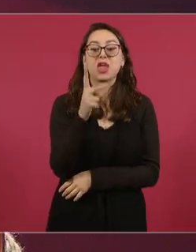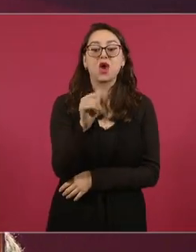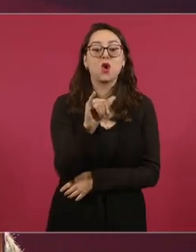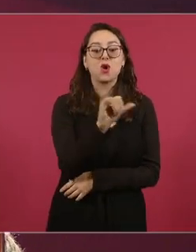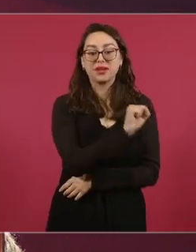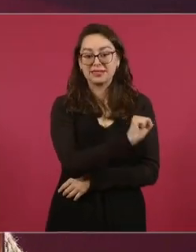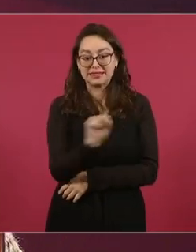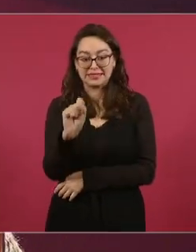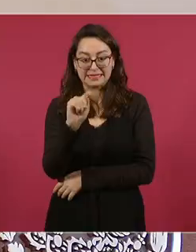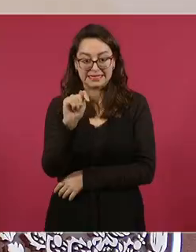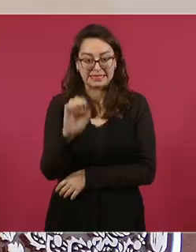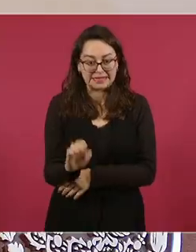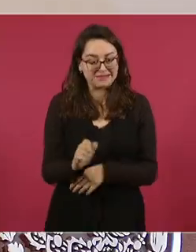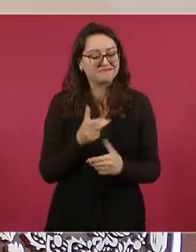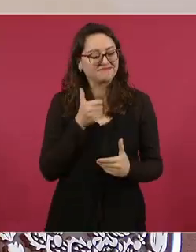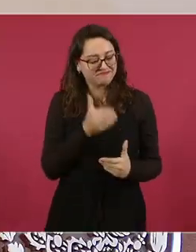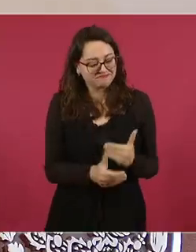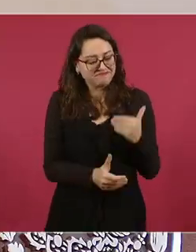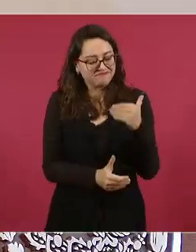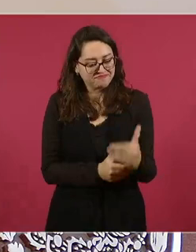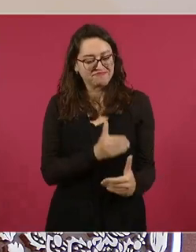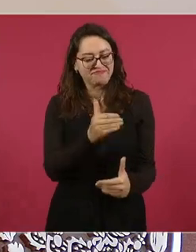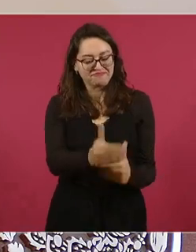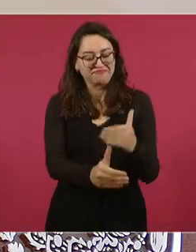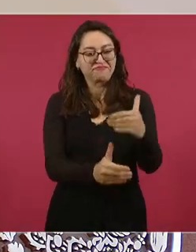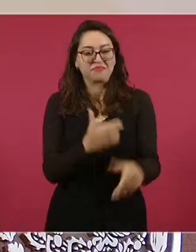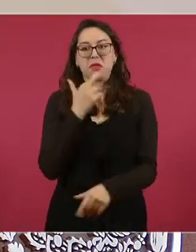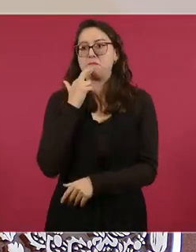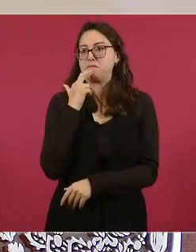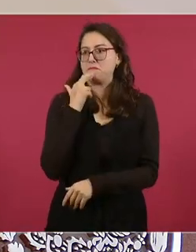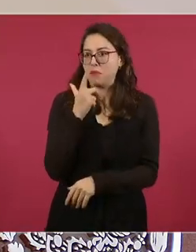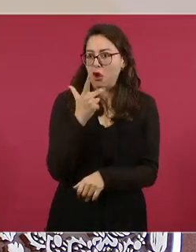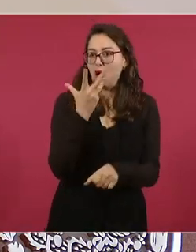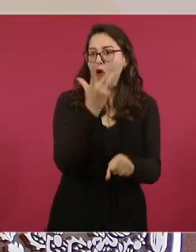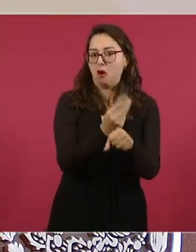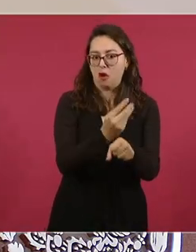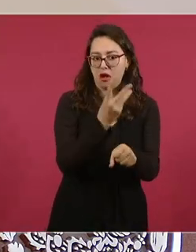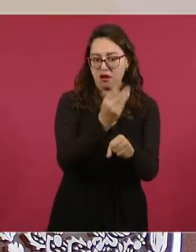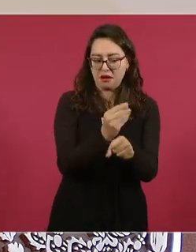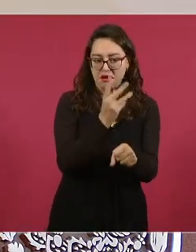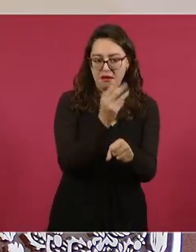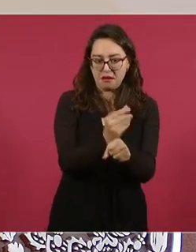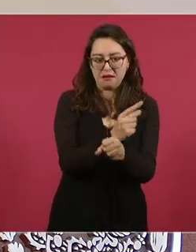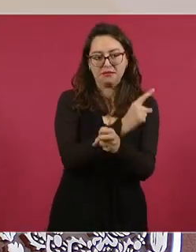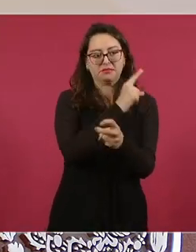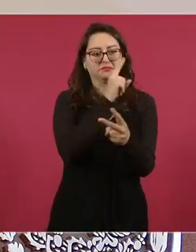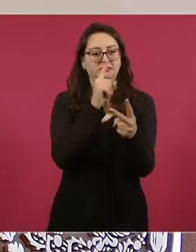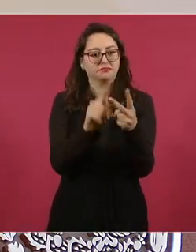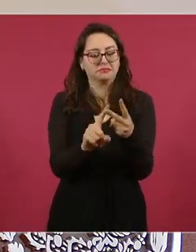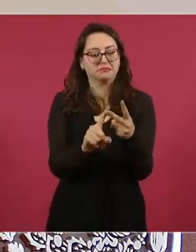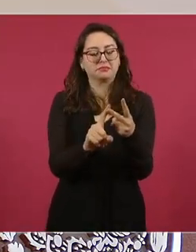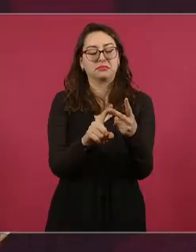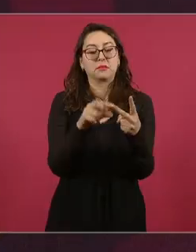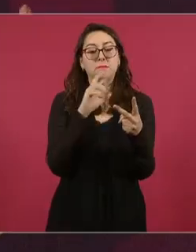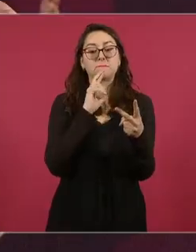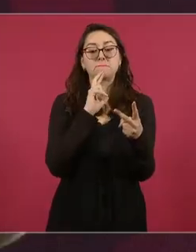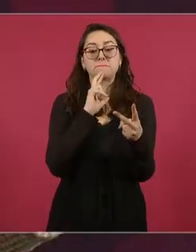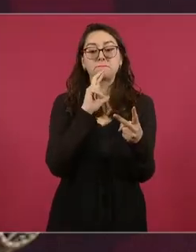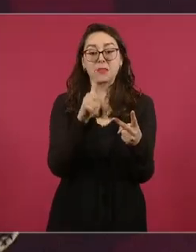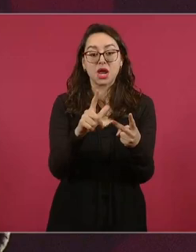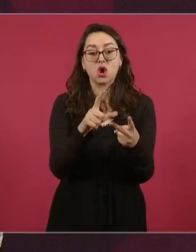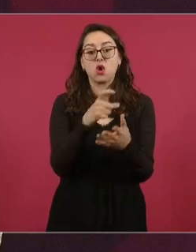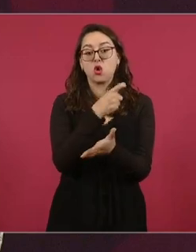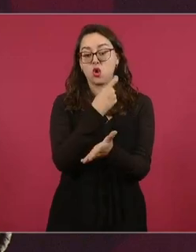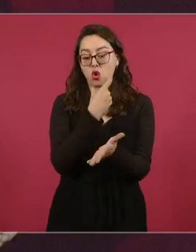vemos los avances, por ejemplo, en mantenimiento, vemos los avances en lo que se refiere a la